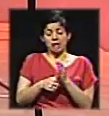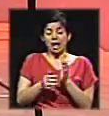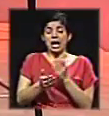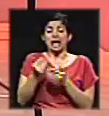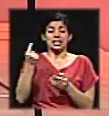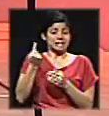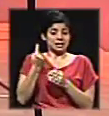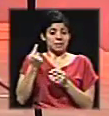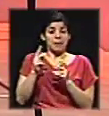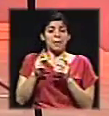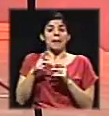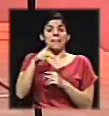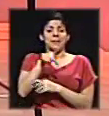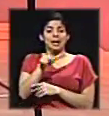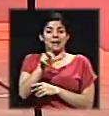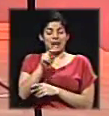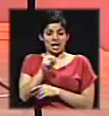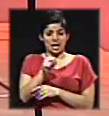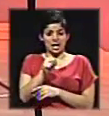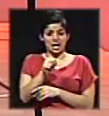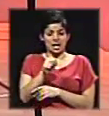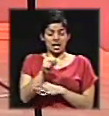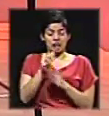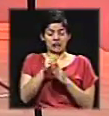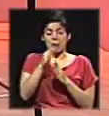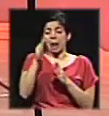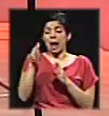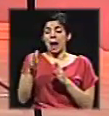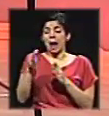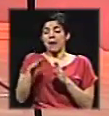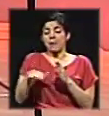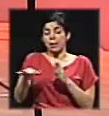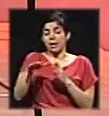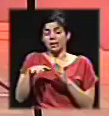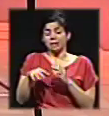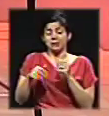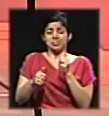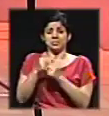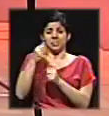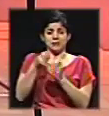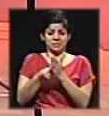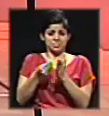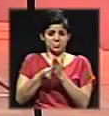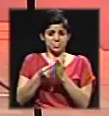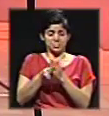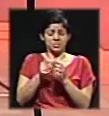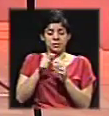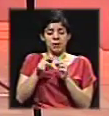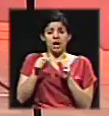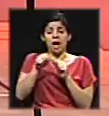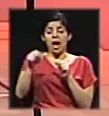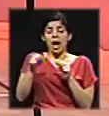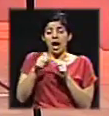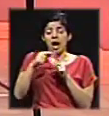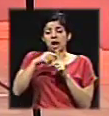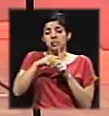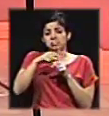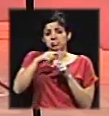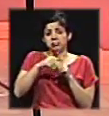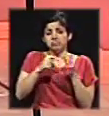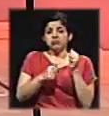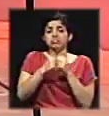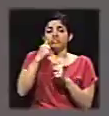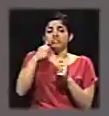generalmente por el Partido de Liberación Nacional a la par de los sectores de más altos ingresos, mientras que los sectores medios hay una mayoría